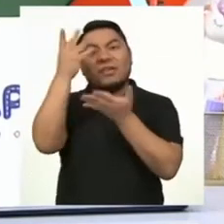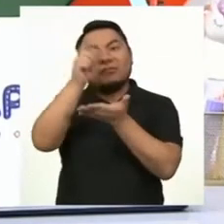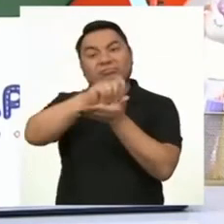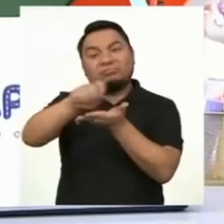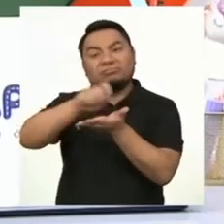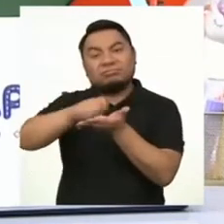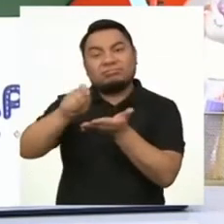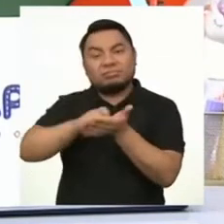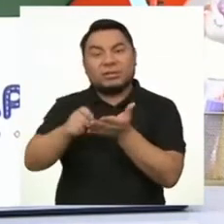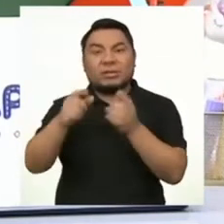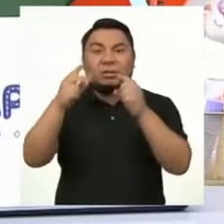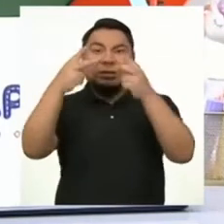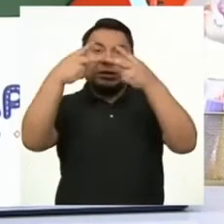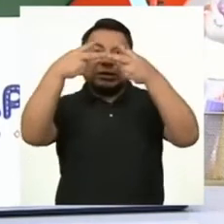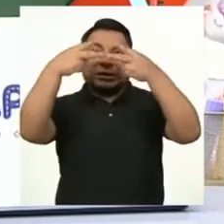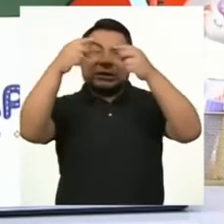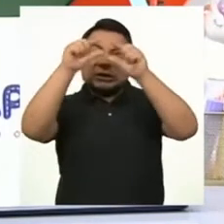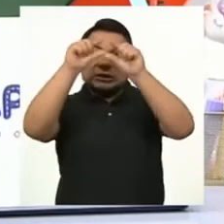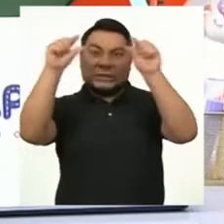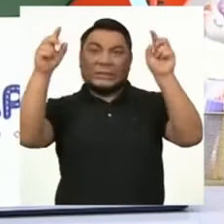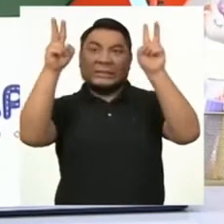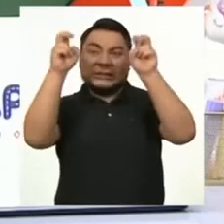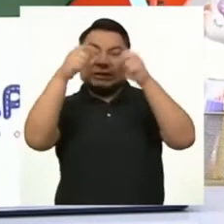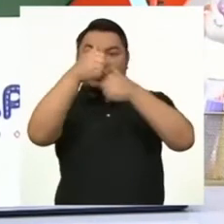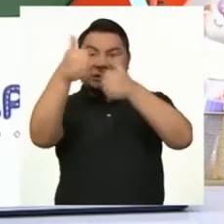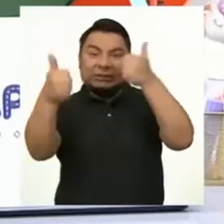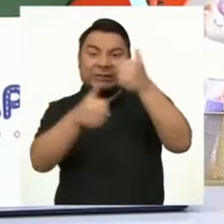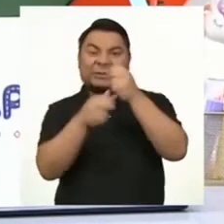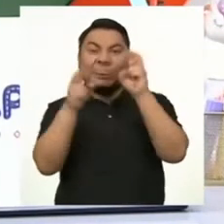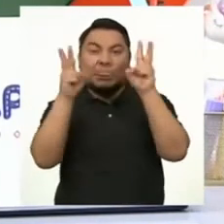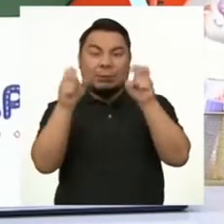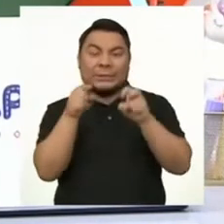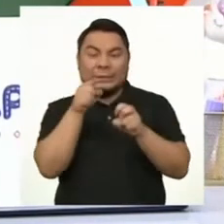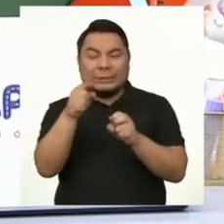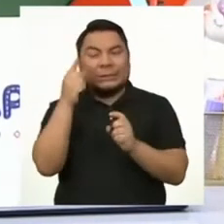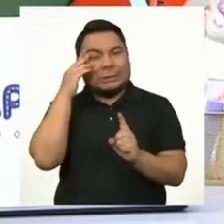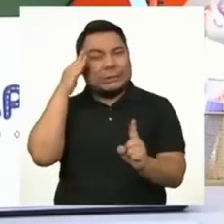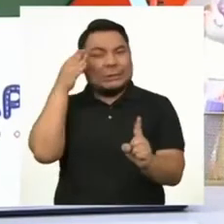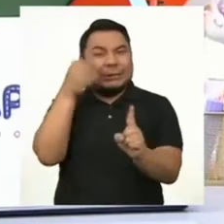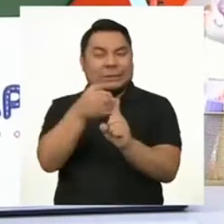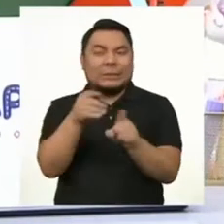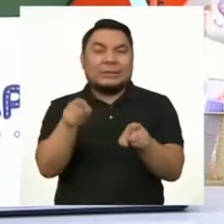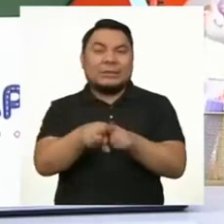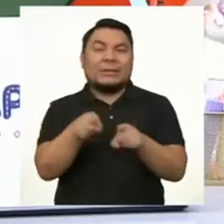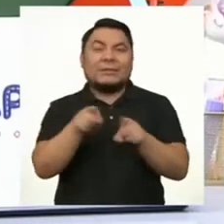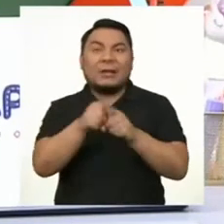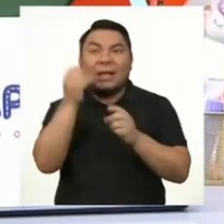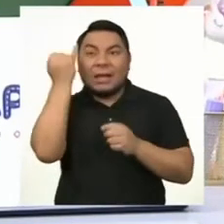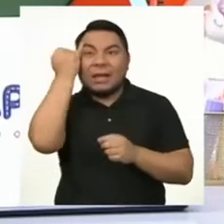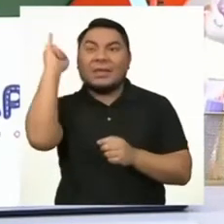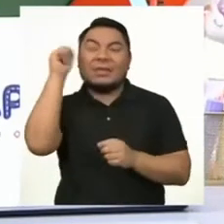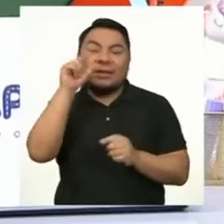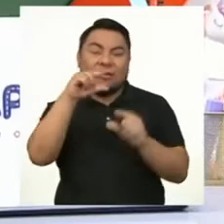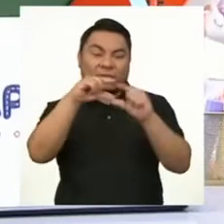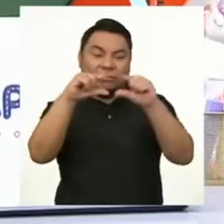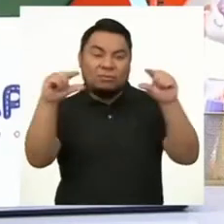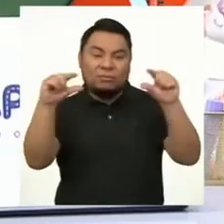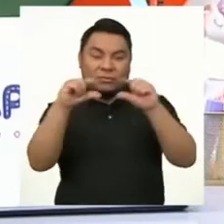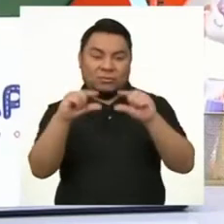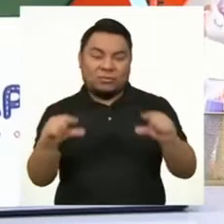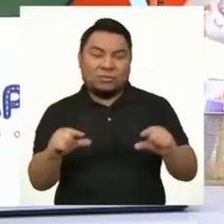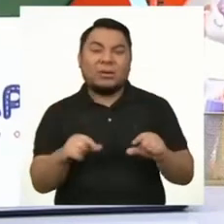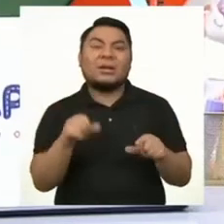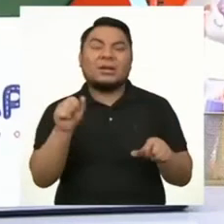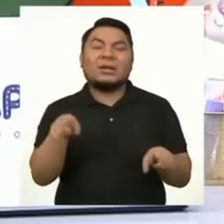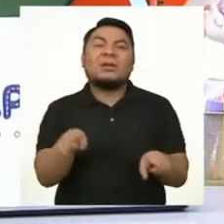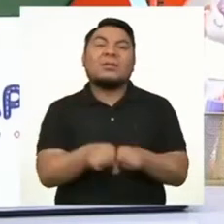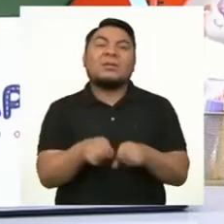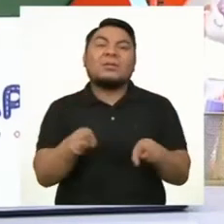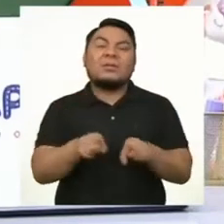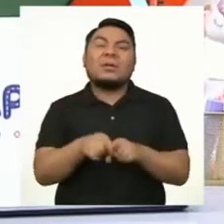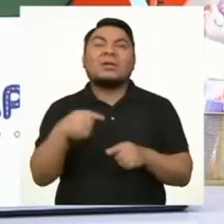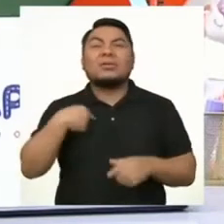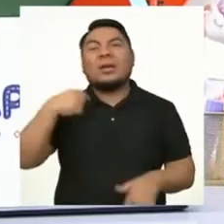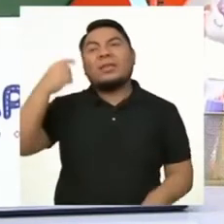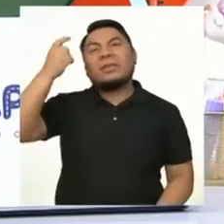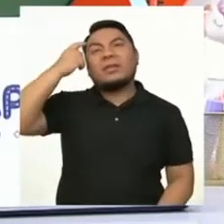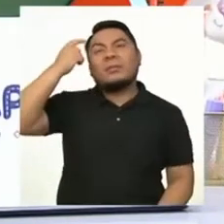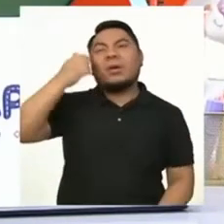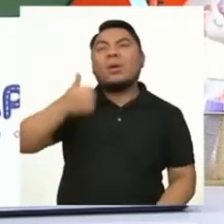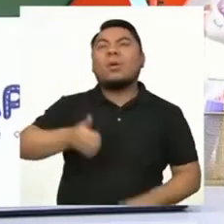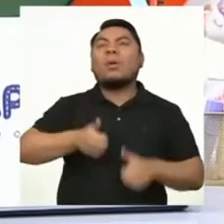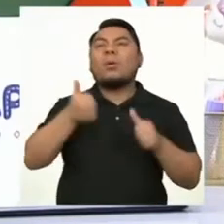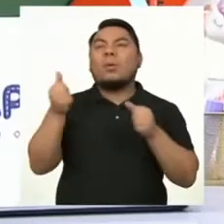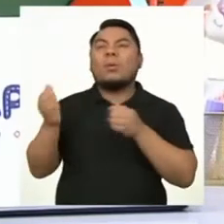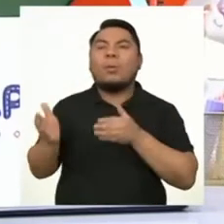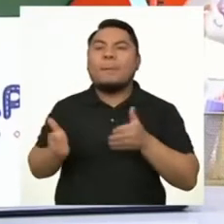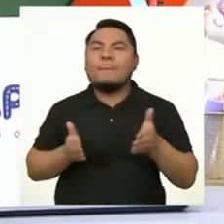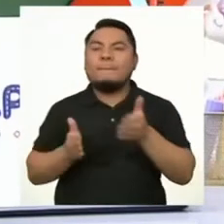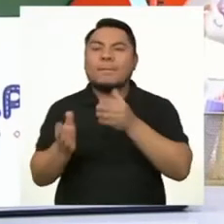de subtítulos, que justamente cumplen una función similar a la idea de un párrafo. O sea, igual debo pensar la forma